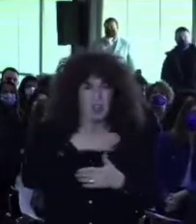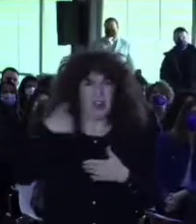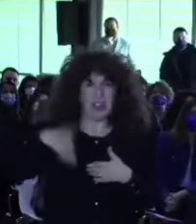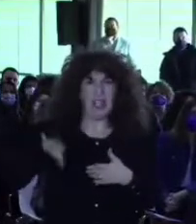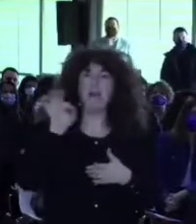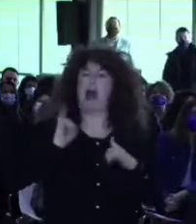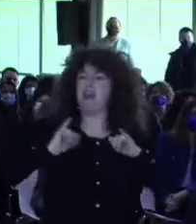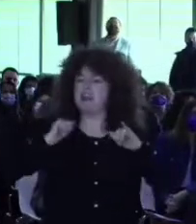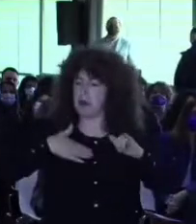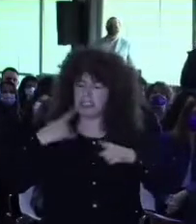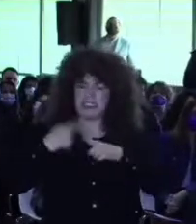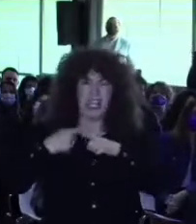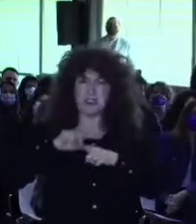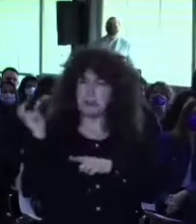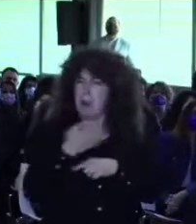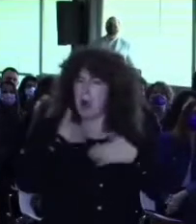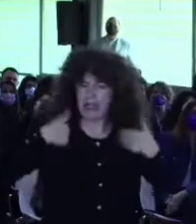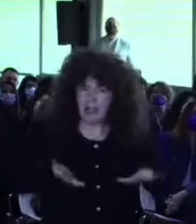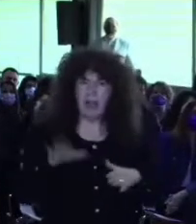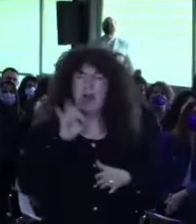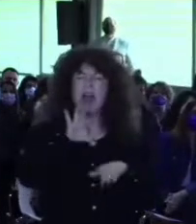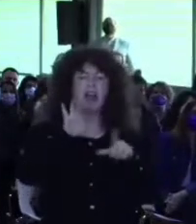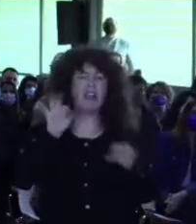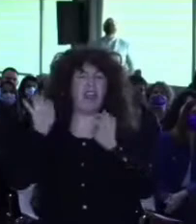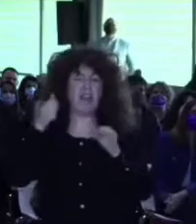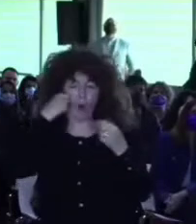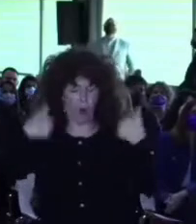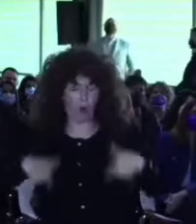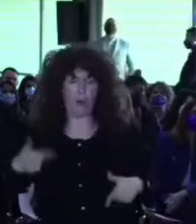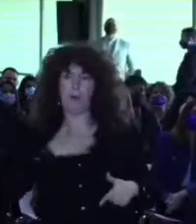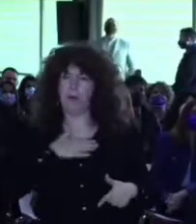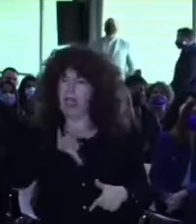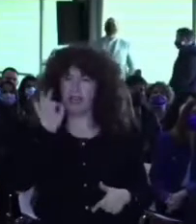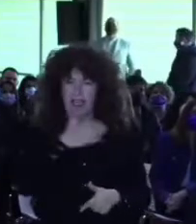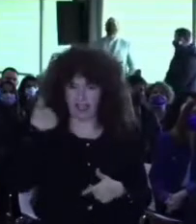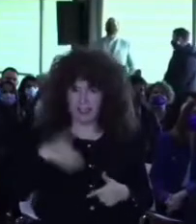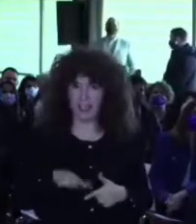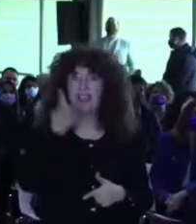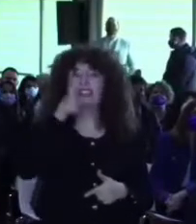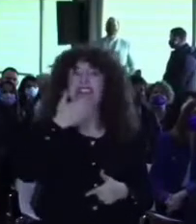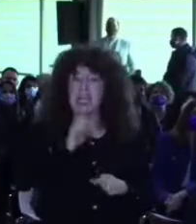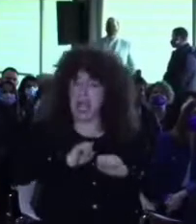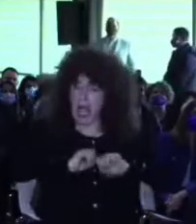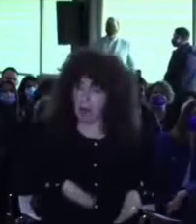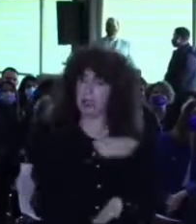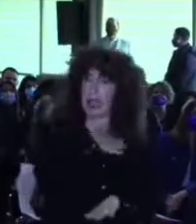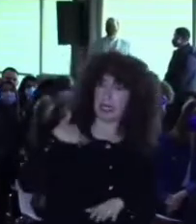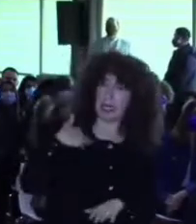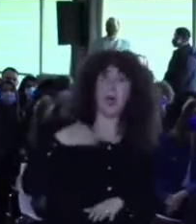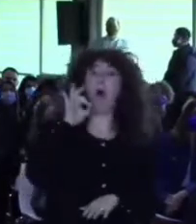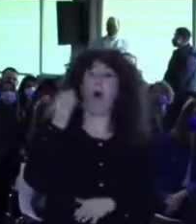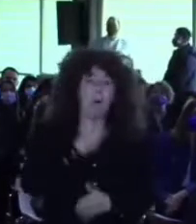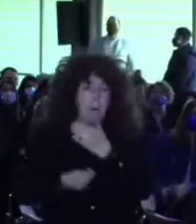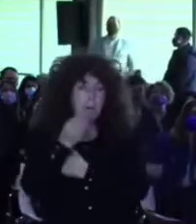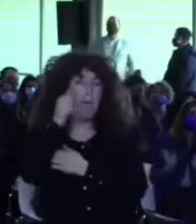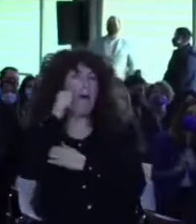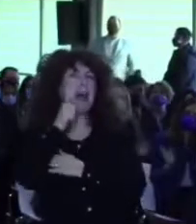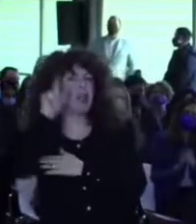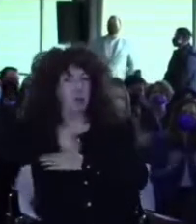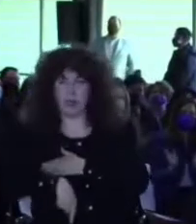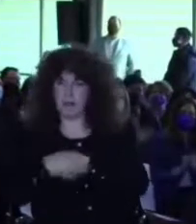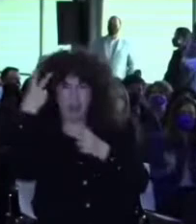nuestra sexualidad, para decidir siempre sobre nuestros cuerpos, cuando queremos abortar, pero también cuando parimos.